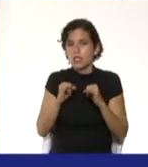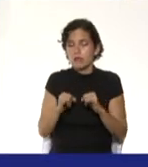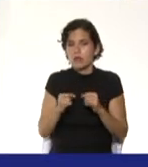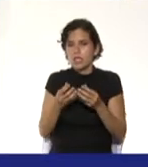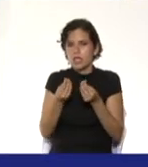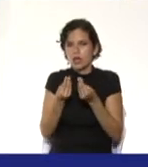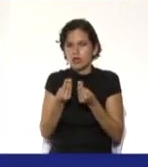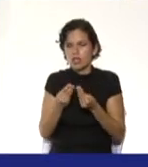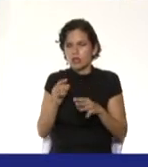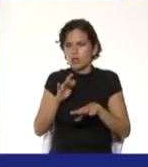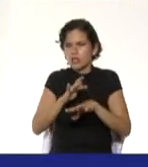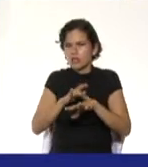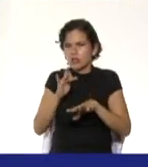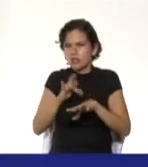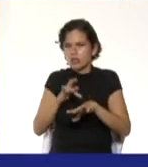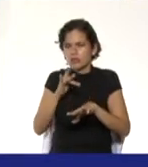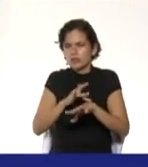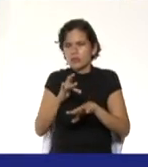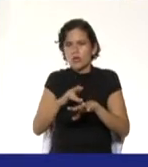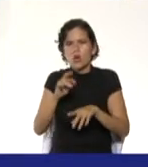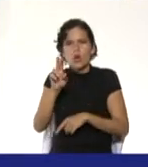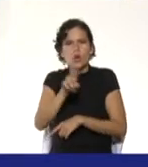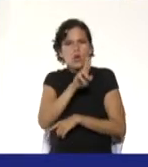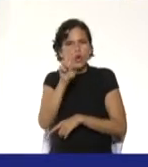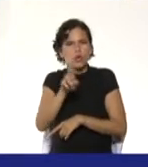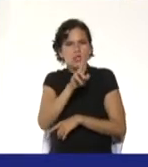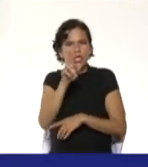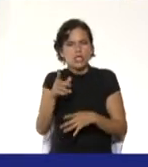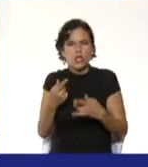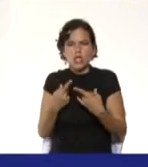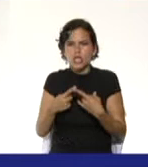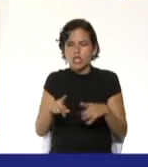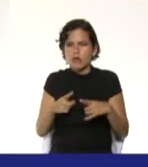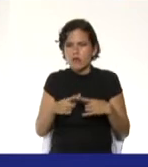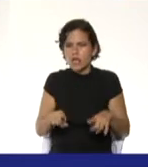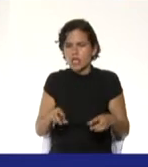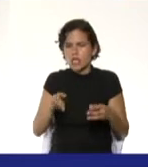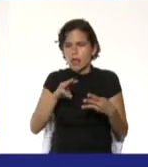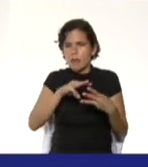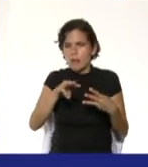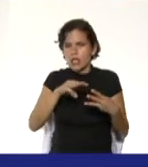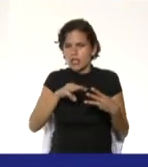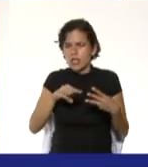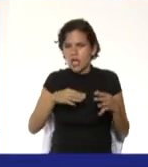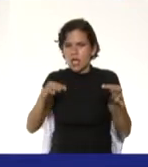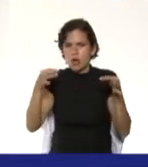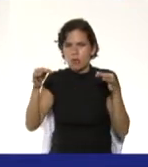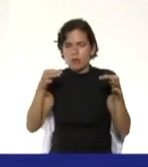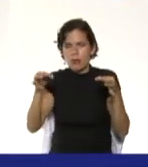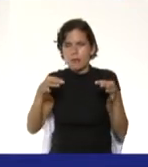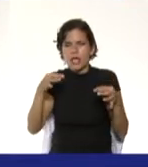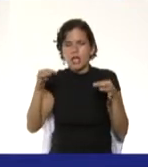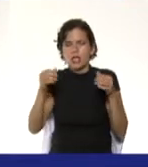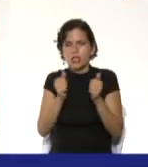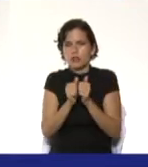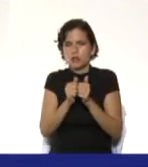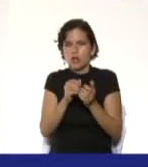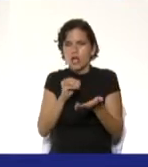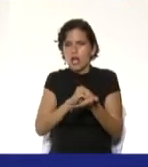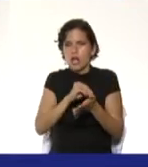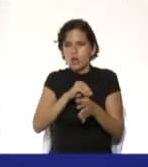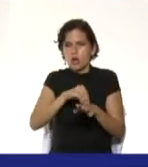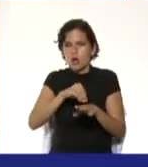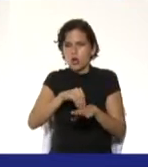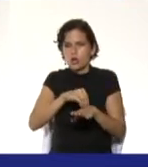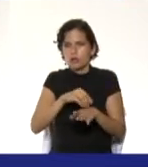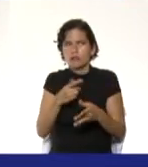van a completar con texturas táctiles, usando diversos materiales como el papel, el